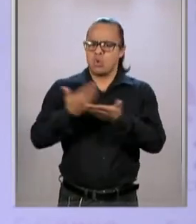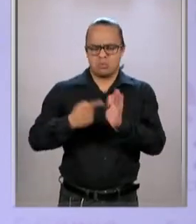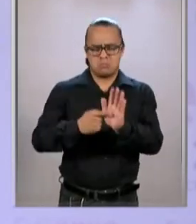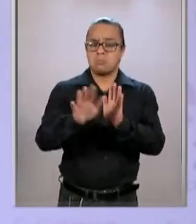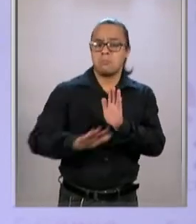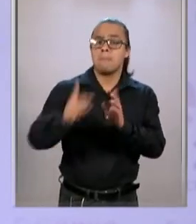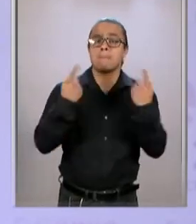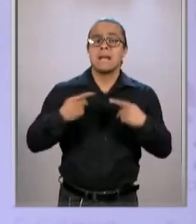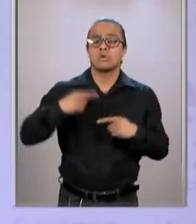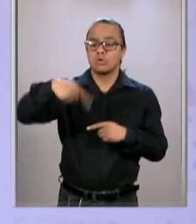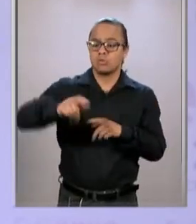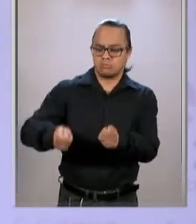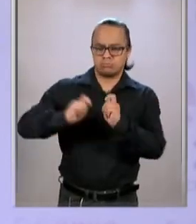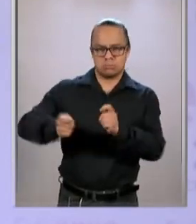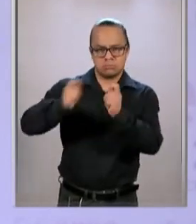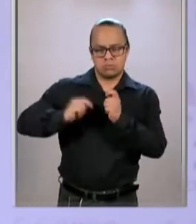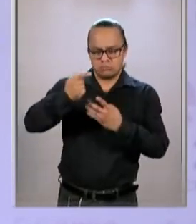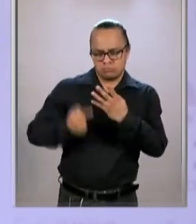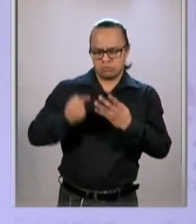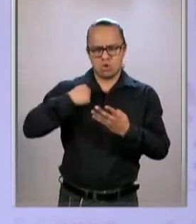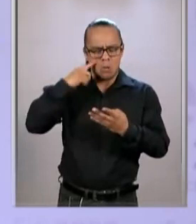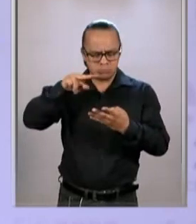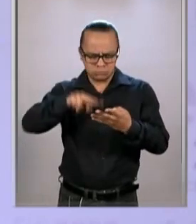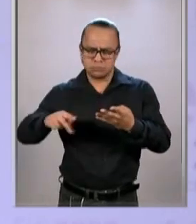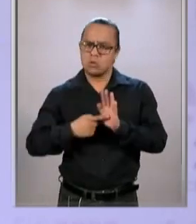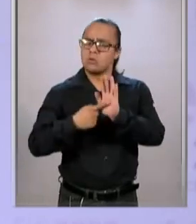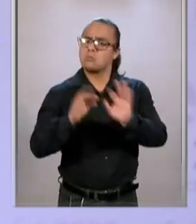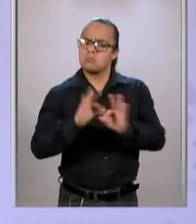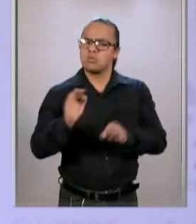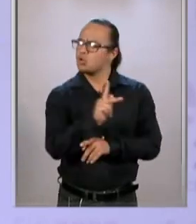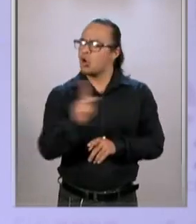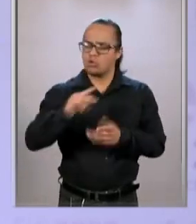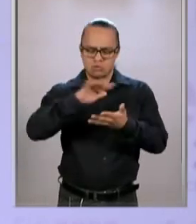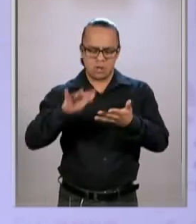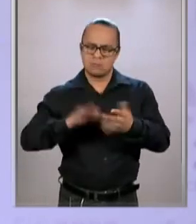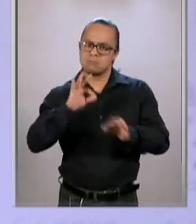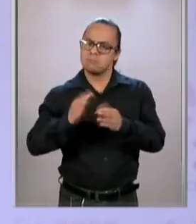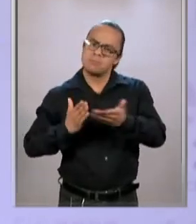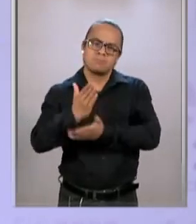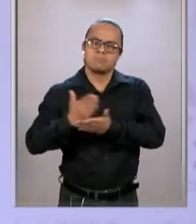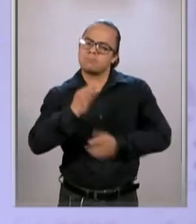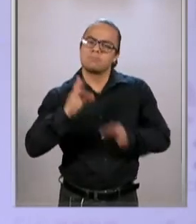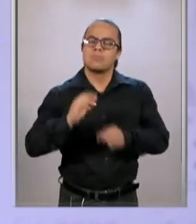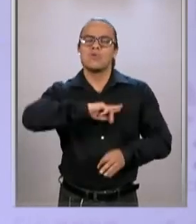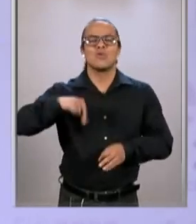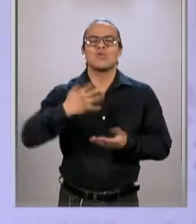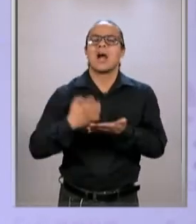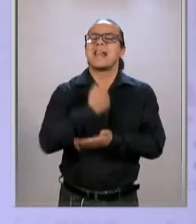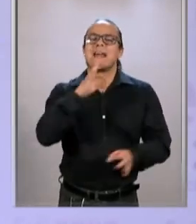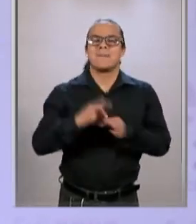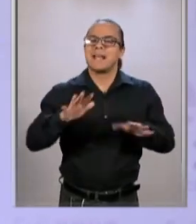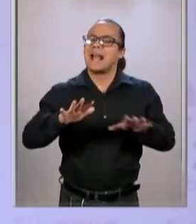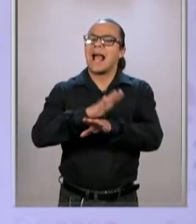ciudadanos y que yo orgullosamente les vengo a decir, se tomaron en cuenta, se leyeron y lo vamos a lograr. Y por eso vamos a ganar esta gran batalla. El